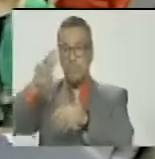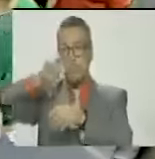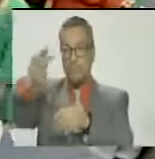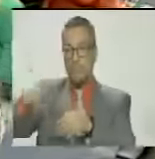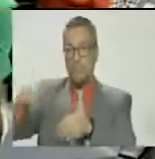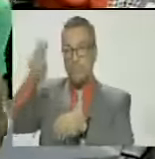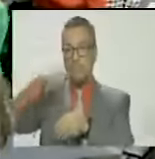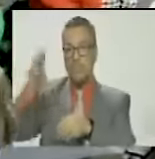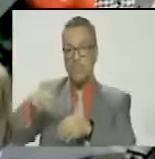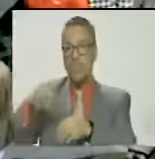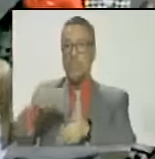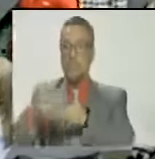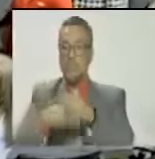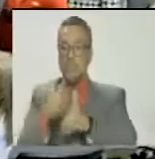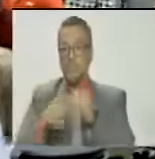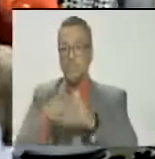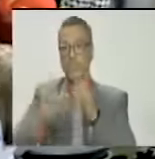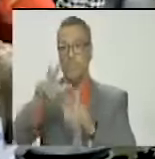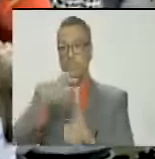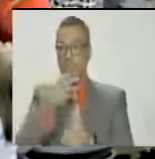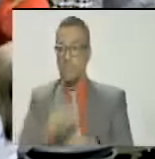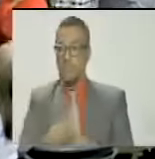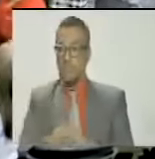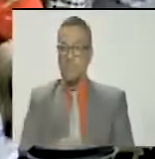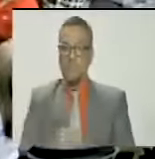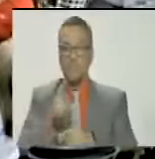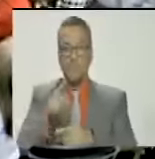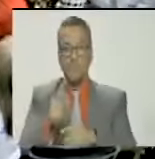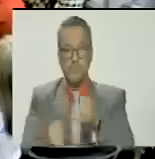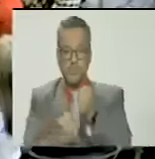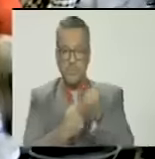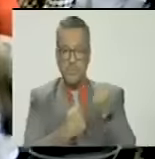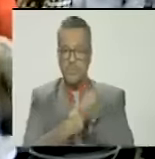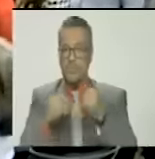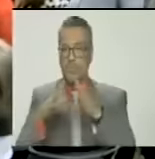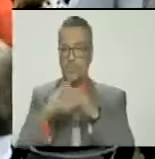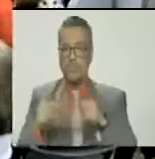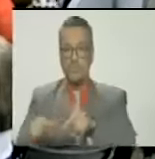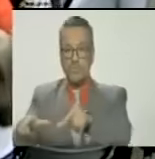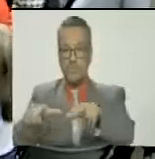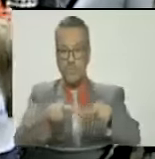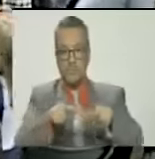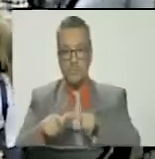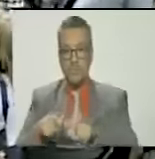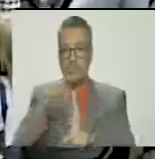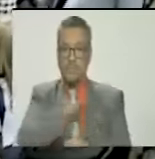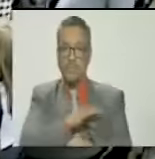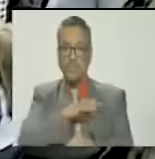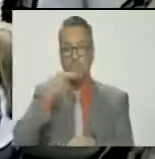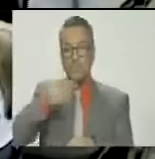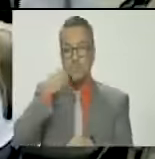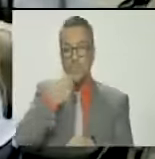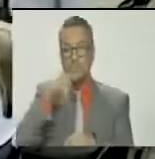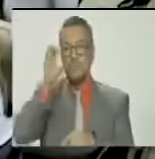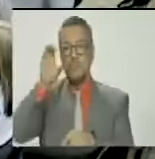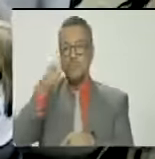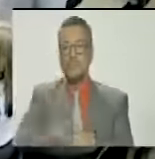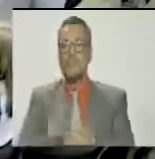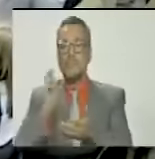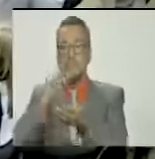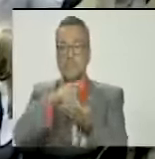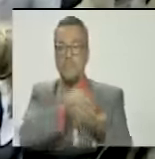Guayana Esequiba, celebrado el 3 de diciembre con el respaldo de todos los sectores sociales y políticos del país y